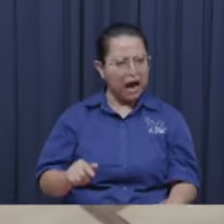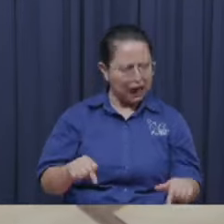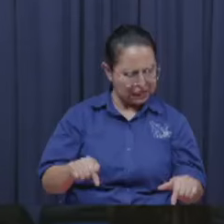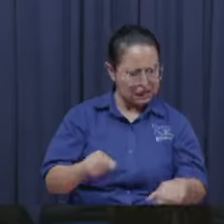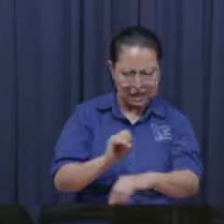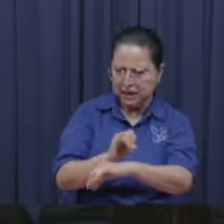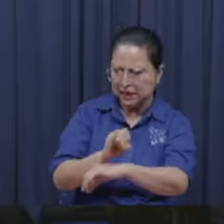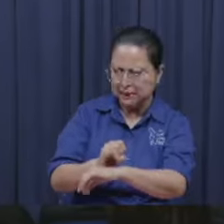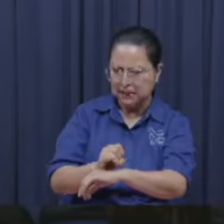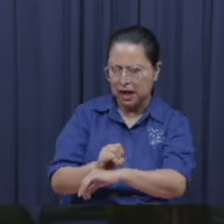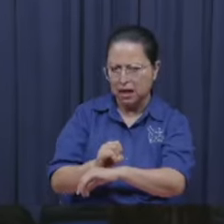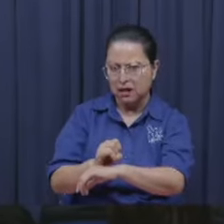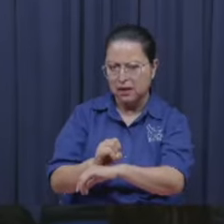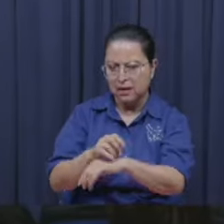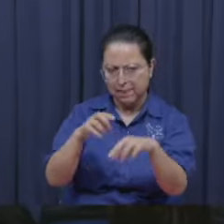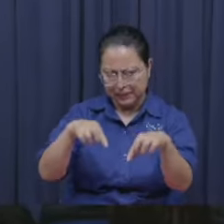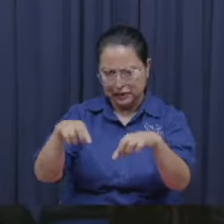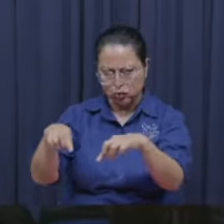alguno de esos?